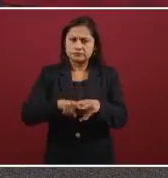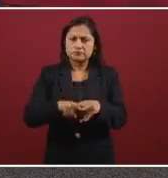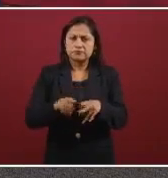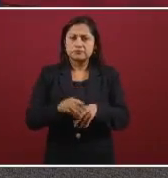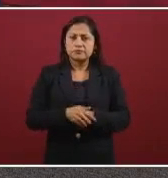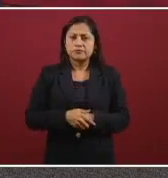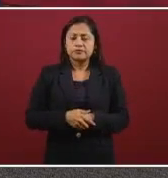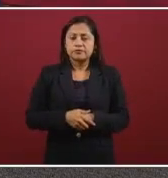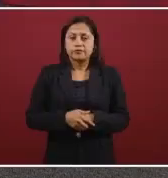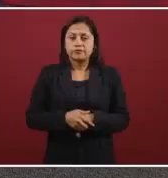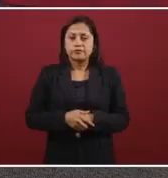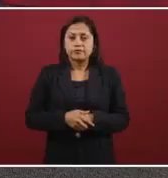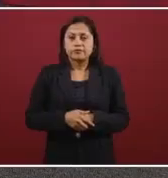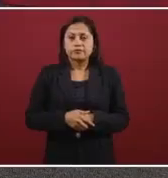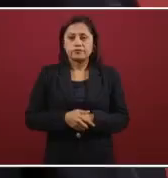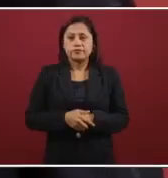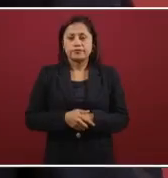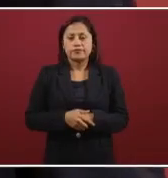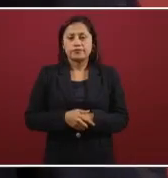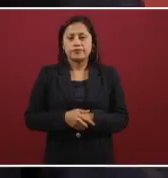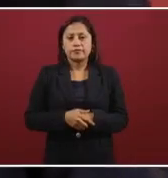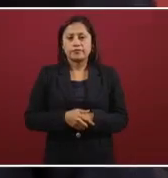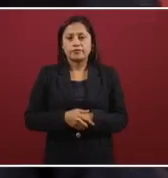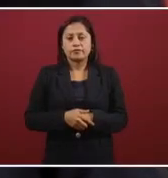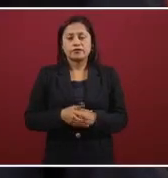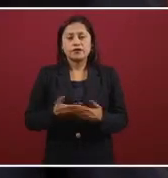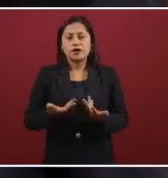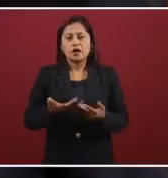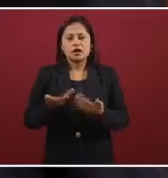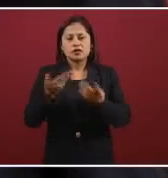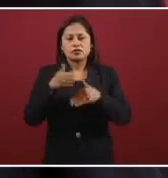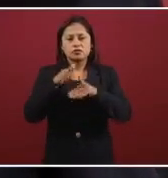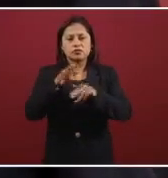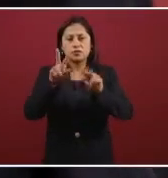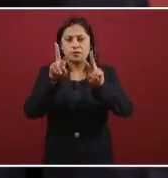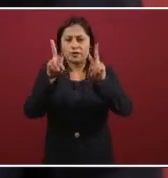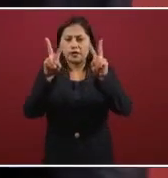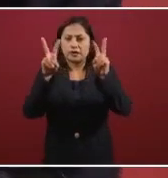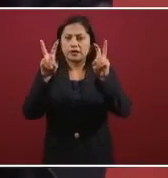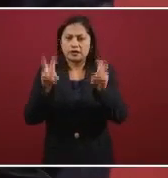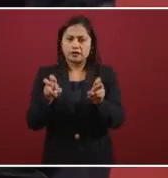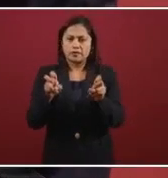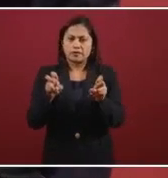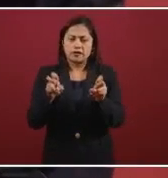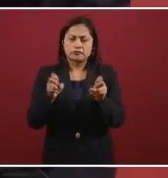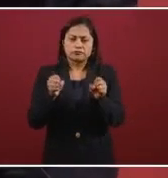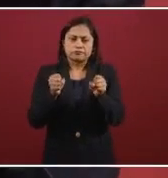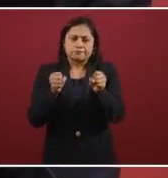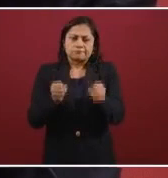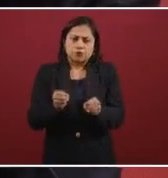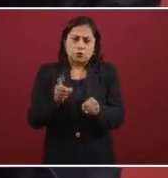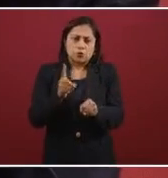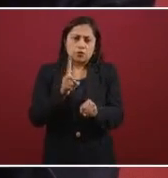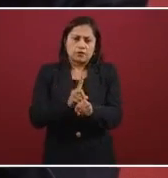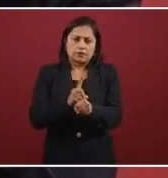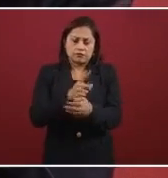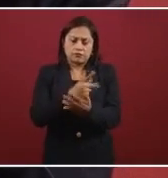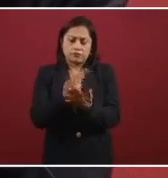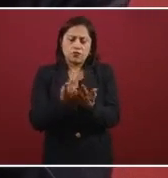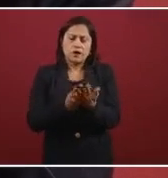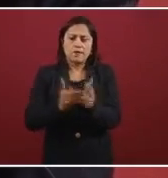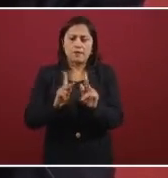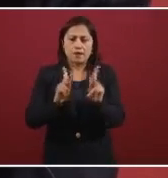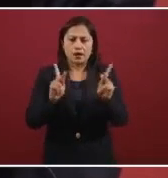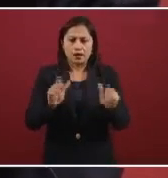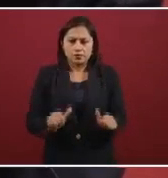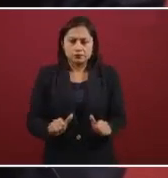con el plan de paz para la seguridad. Eso es un proceso, lo hemos